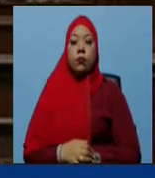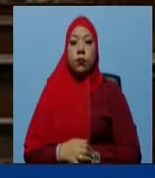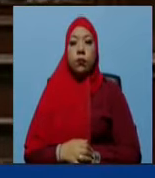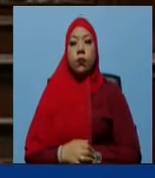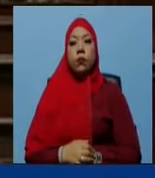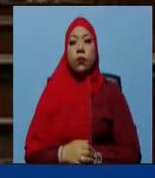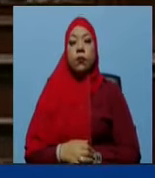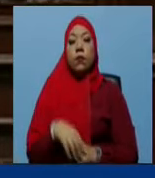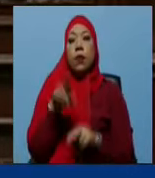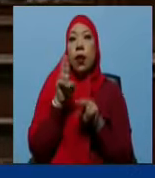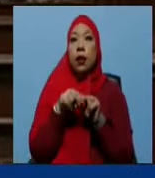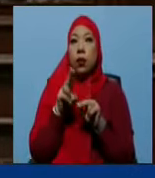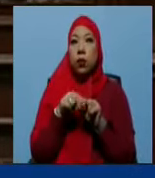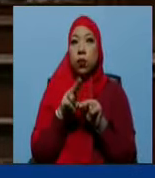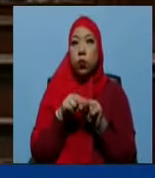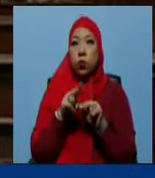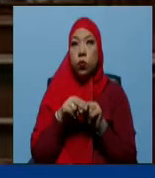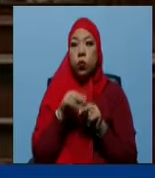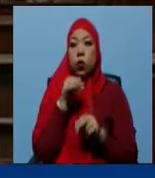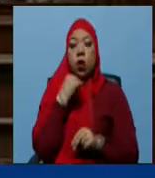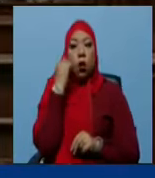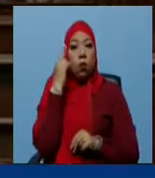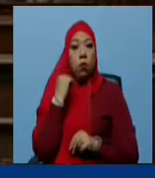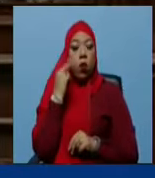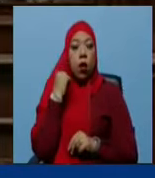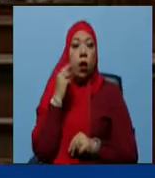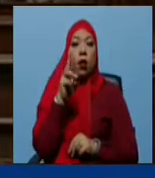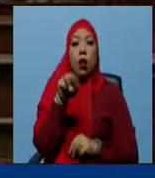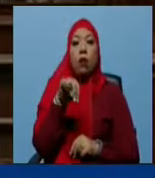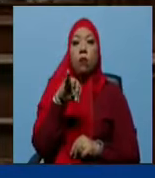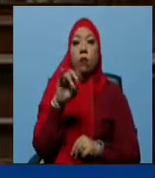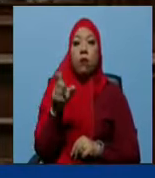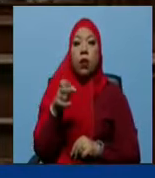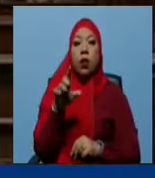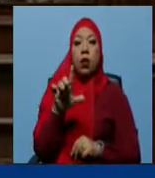El negro Andesote, el negro Miguel, su esposa,